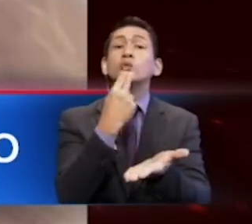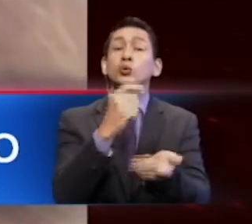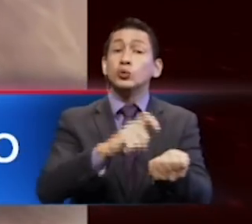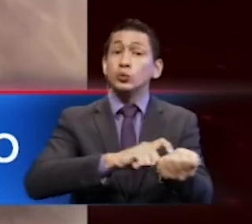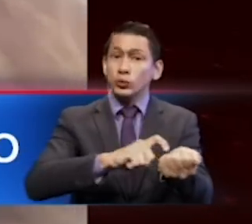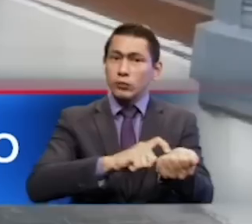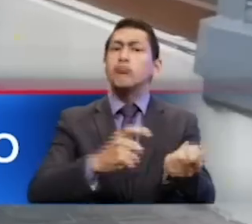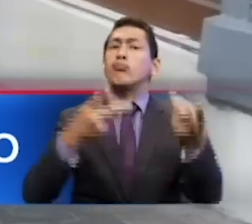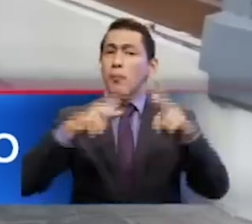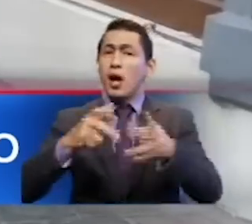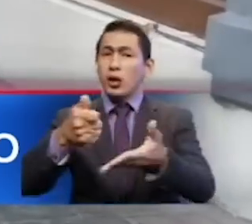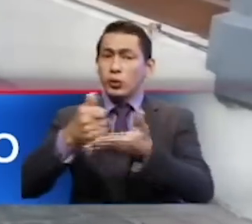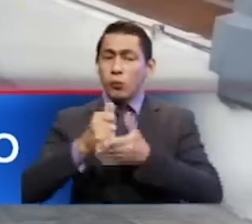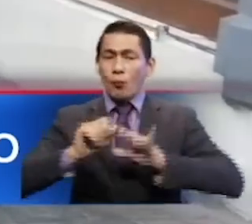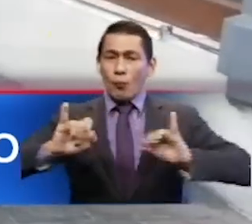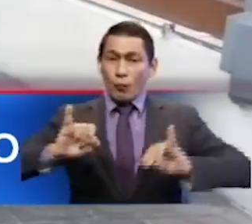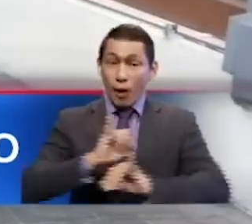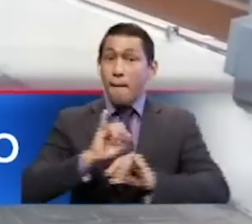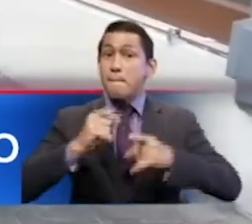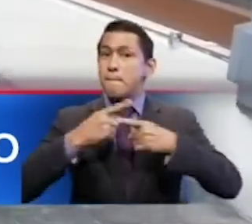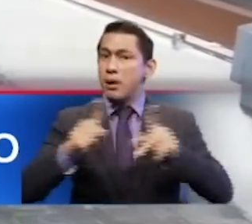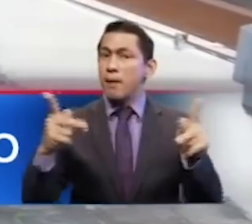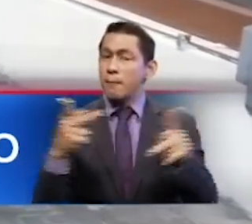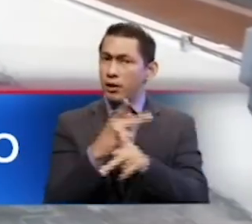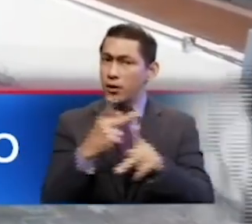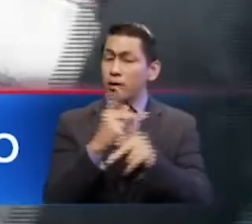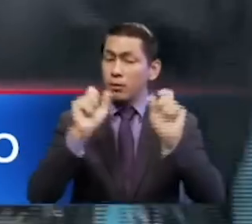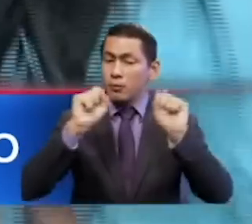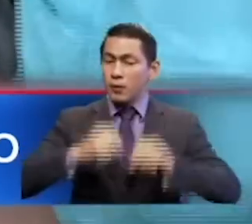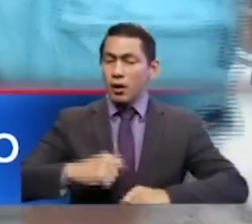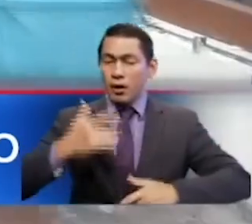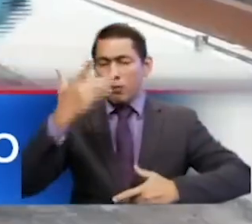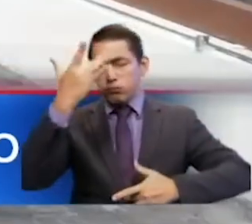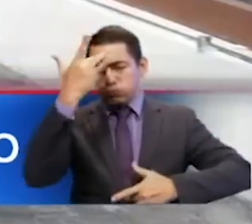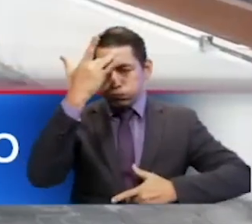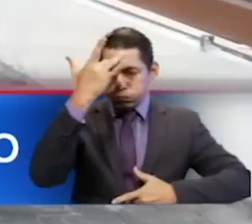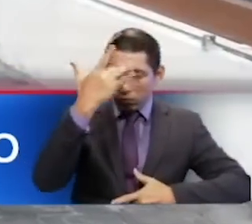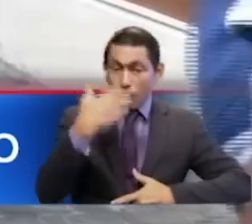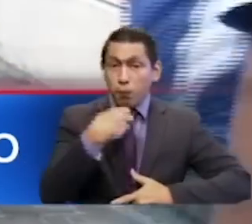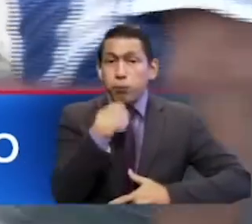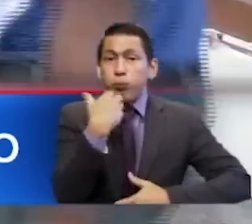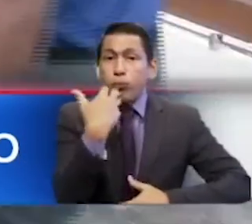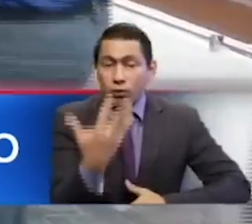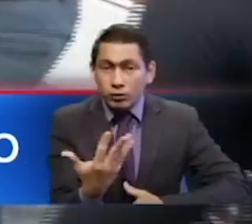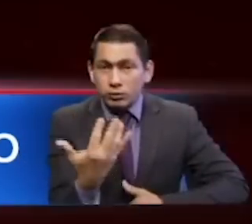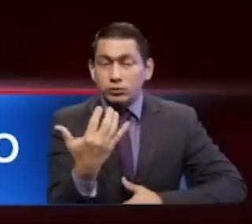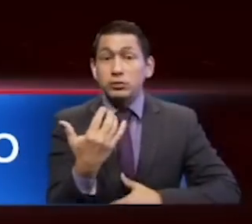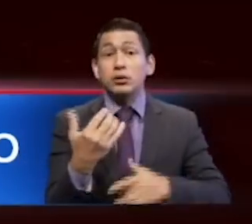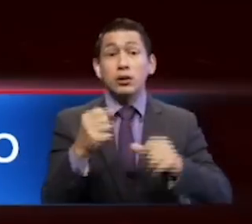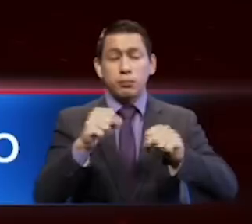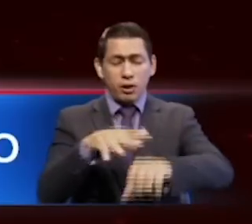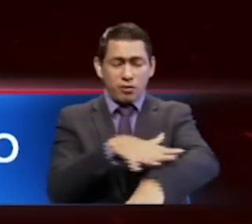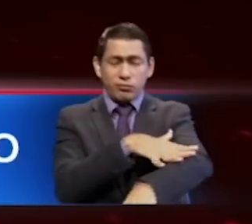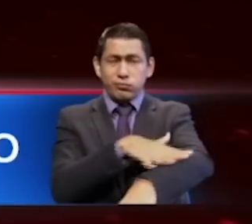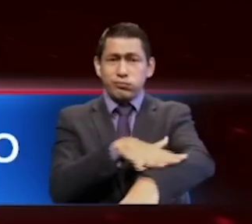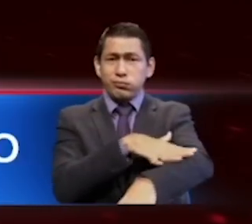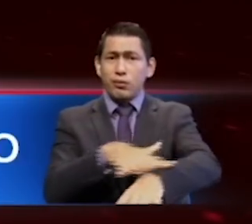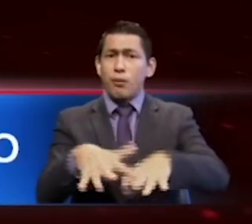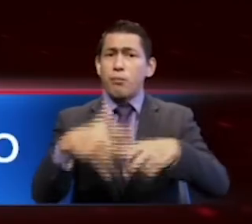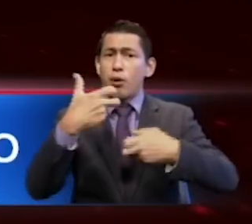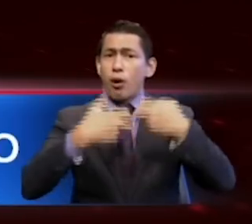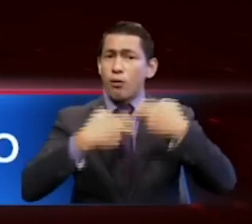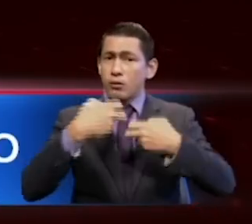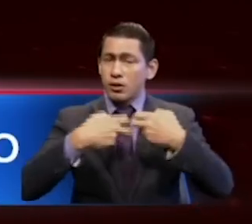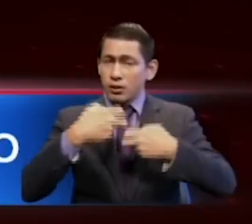causar efectos secundarios como náuseas, vómitos, malestar e incluso una pérdida muscular que produce envejecimiento. Y la consecuencia es